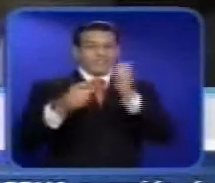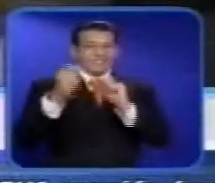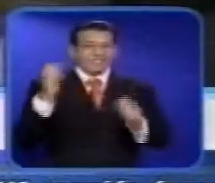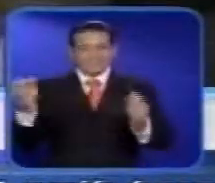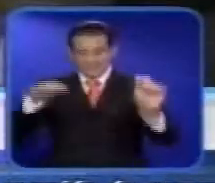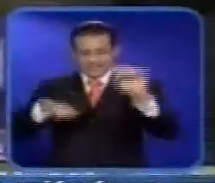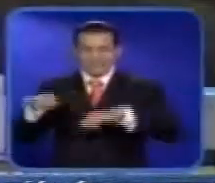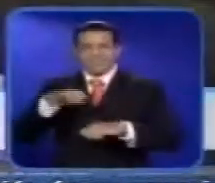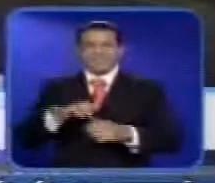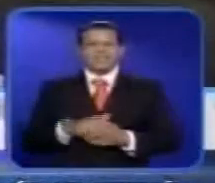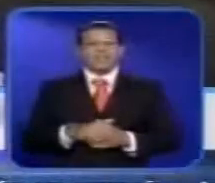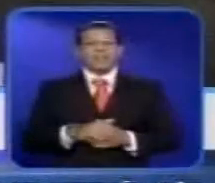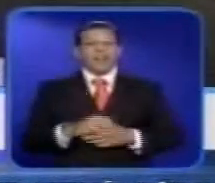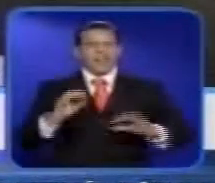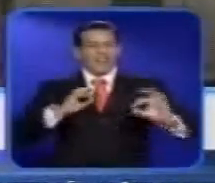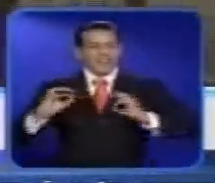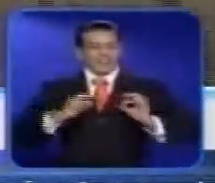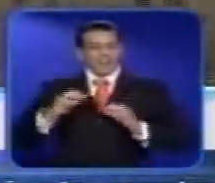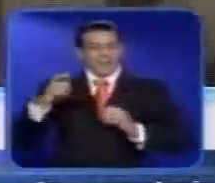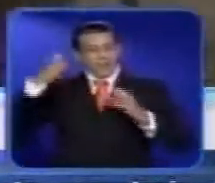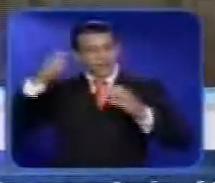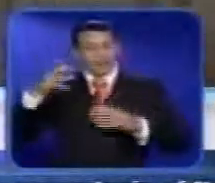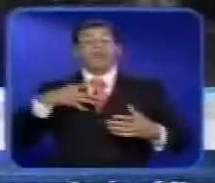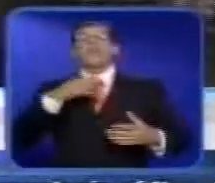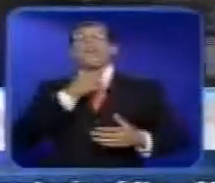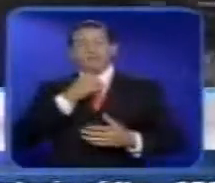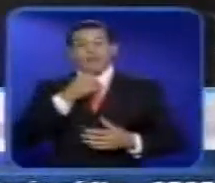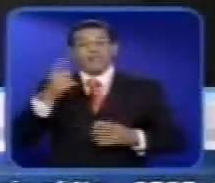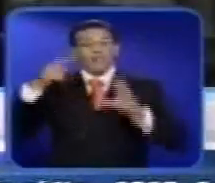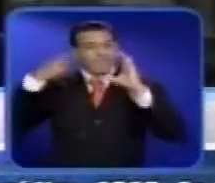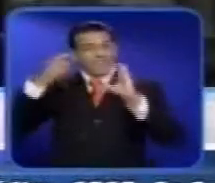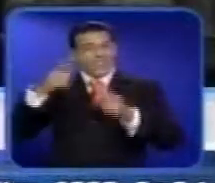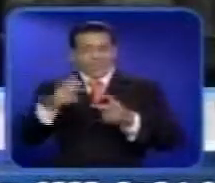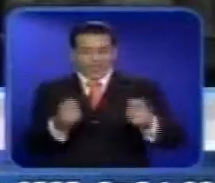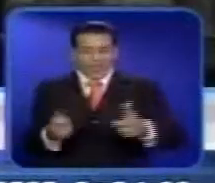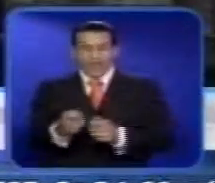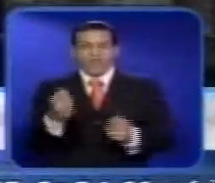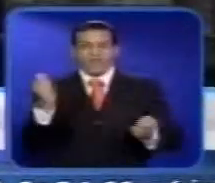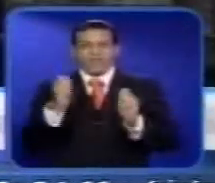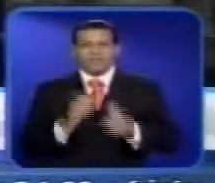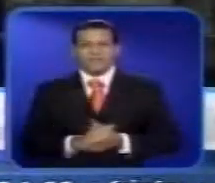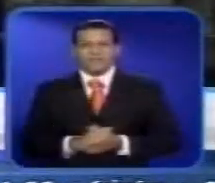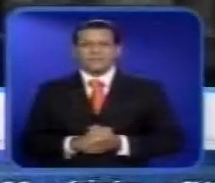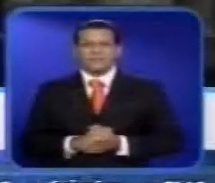para hacer pócimas. Los actores de la película están fascinados con el videojuego.